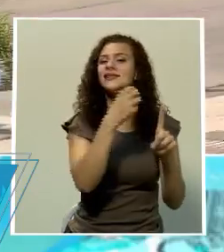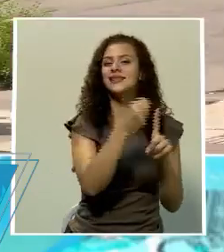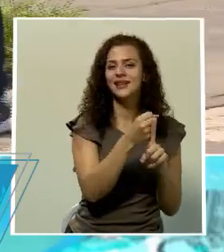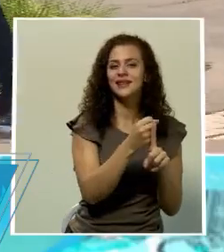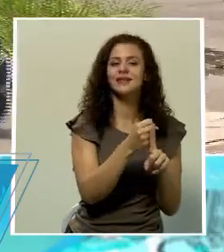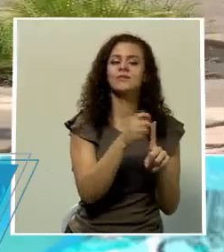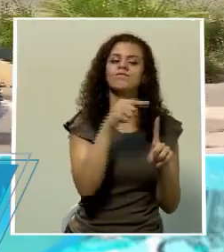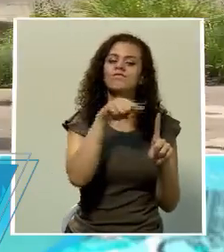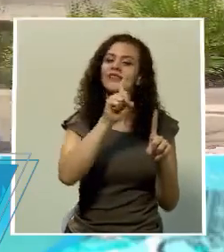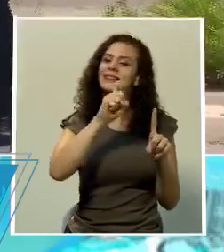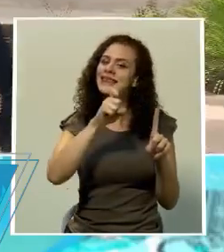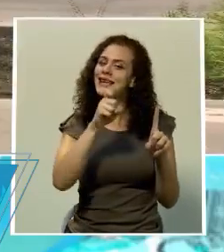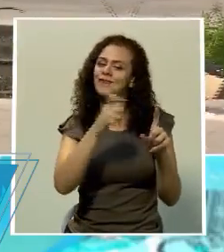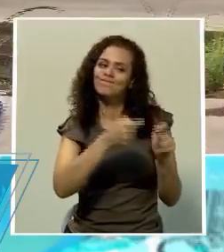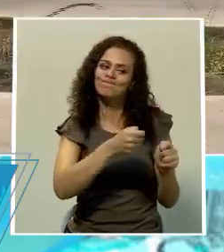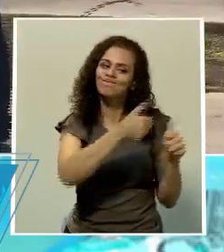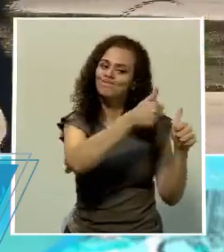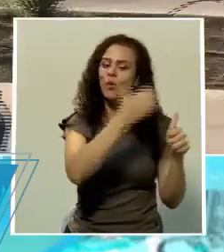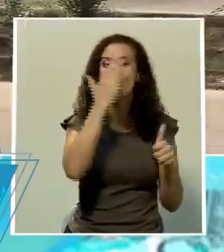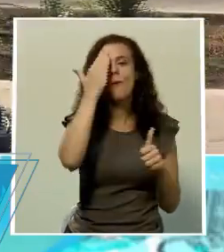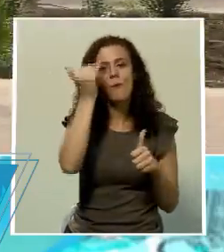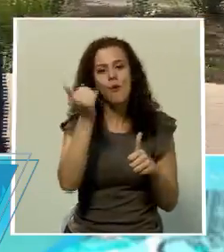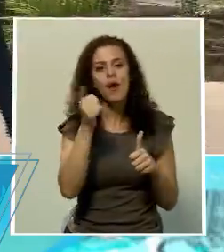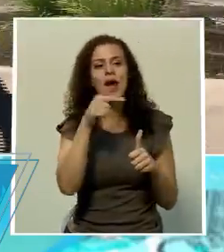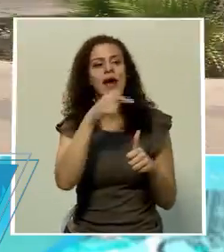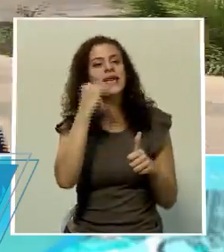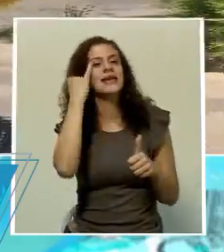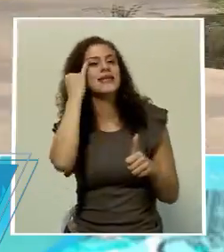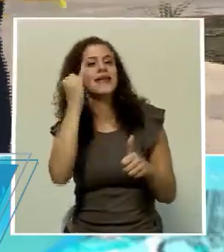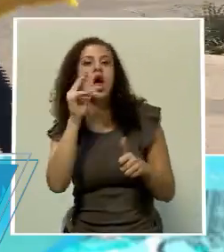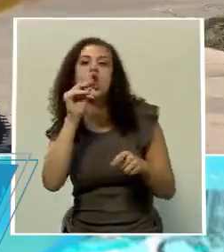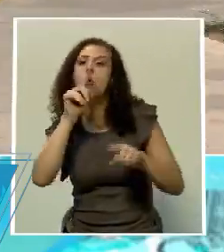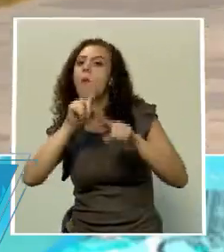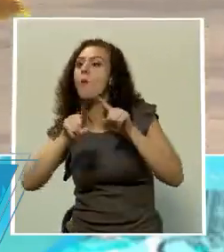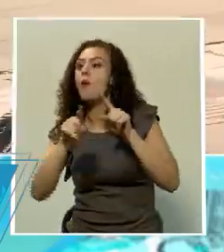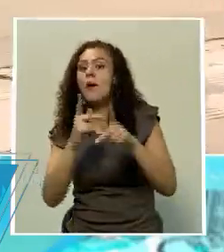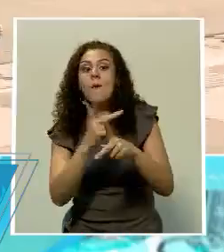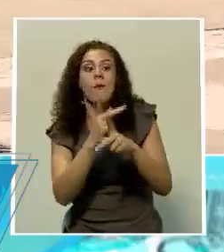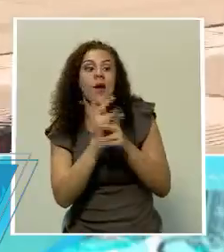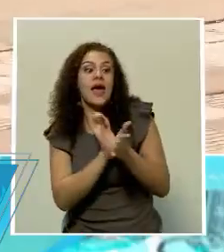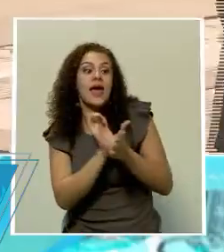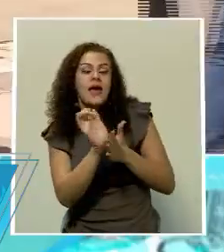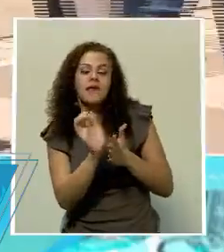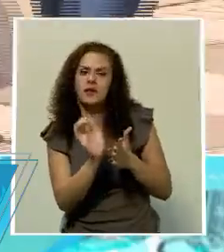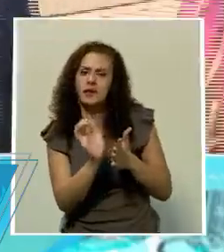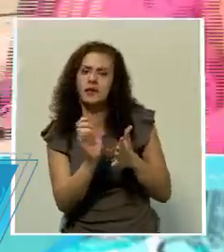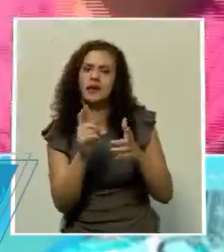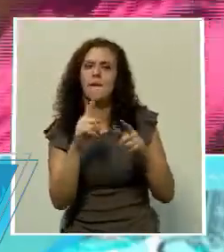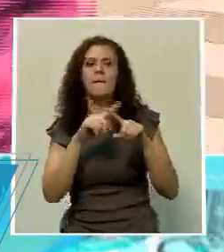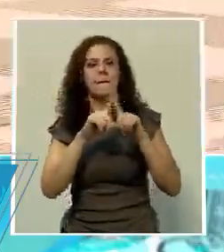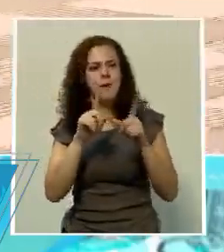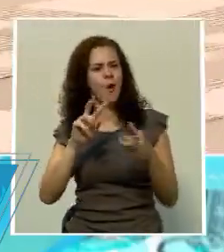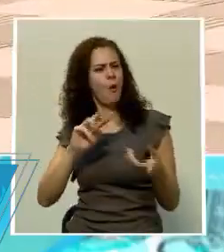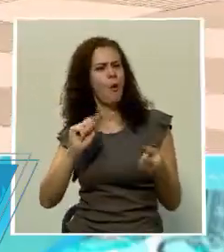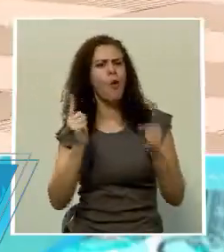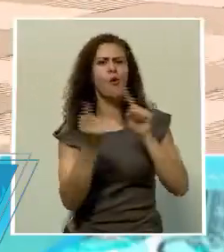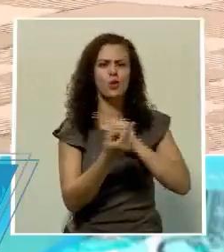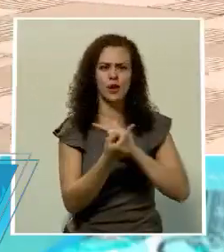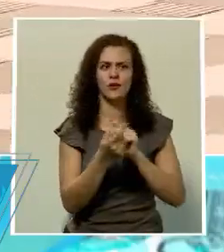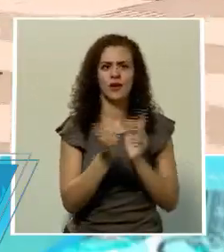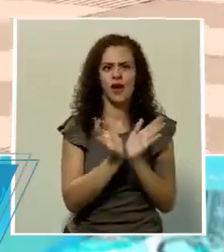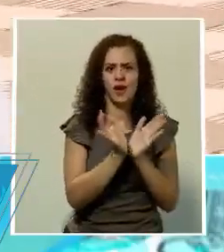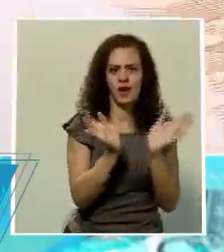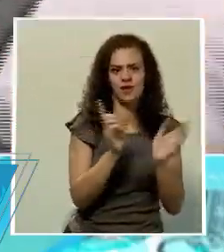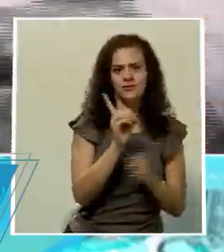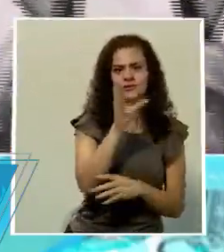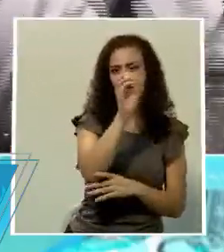algo que tenemos que erradicar porque nos da la idea de que no pudimos hacer nada al respecto. Y por el contrario, generalmente,